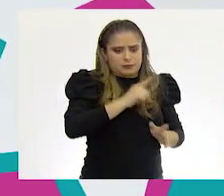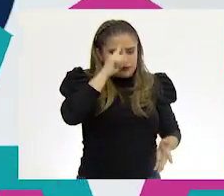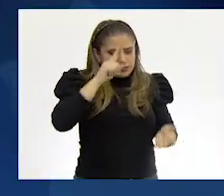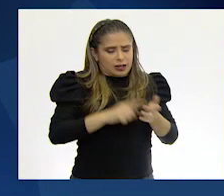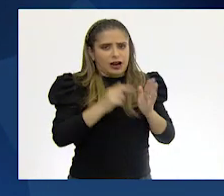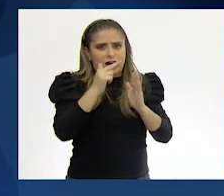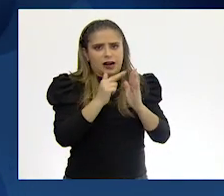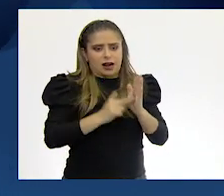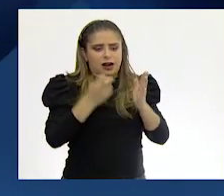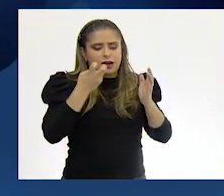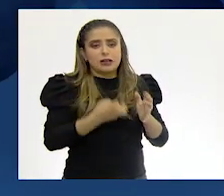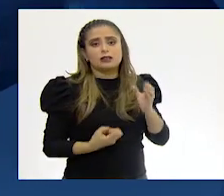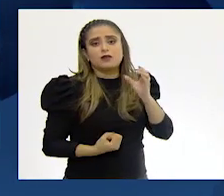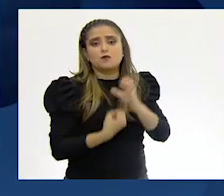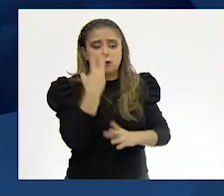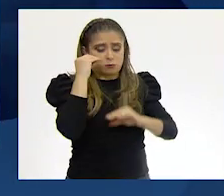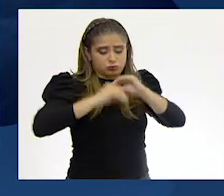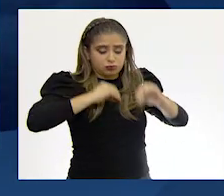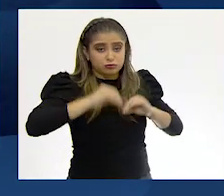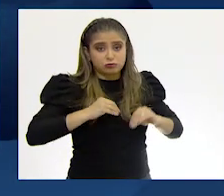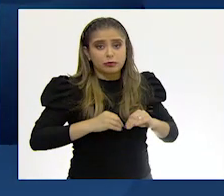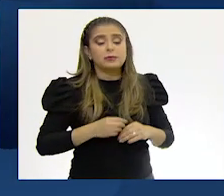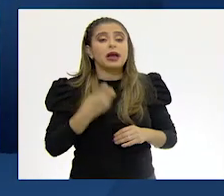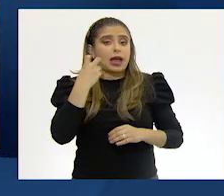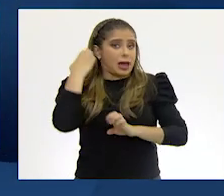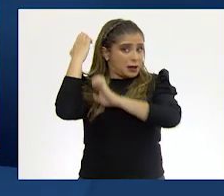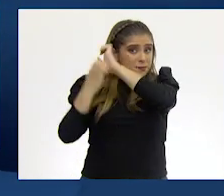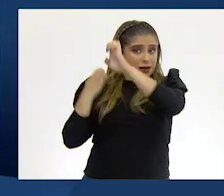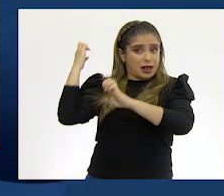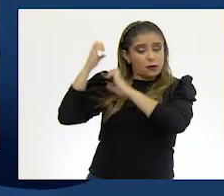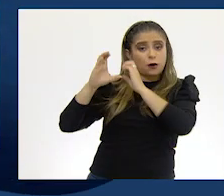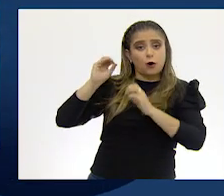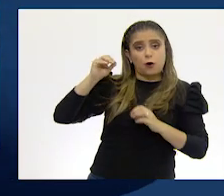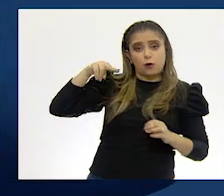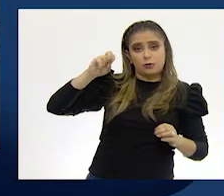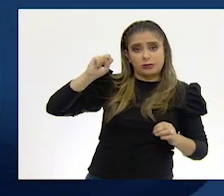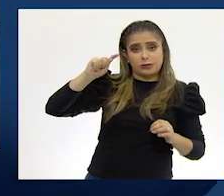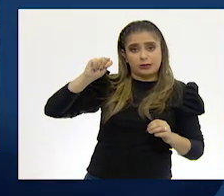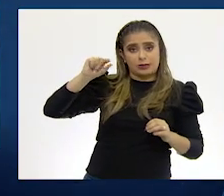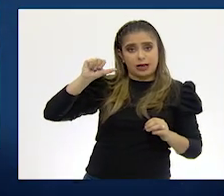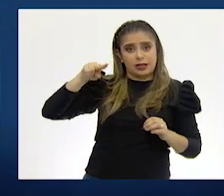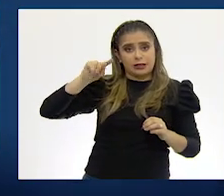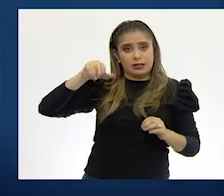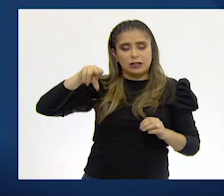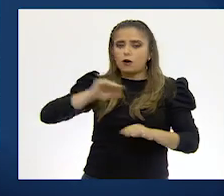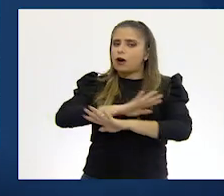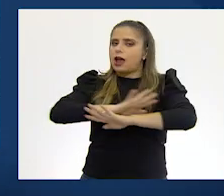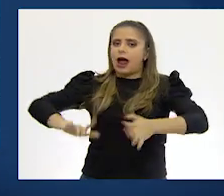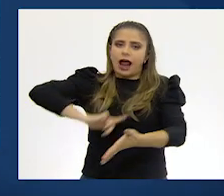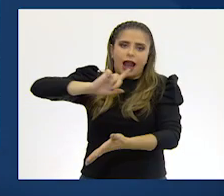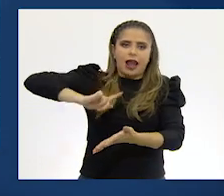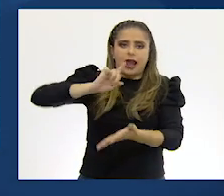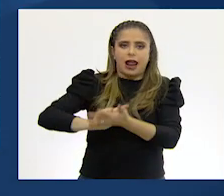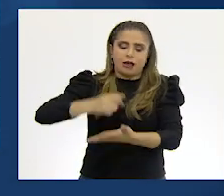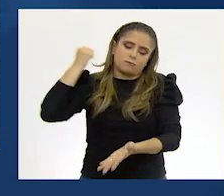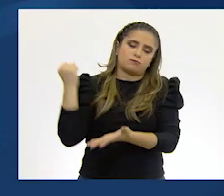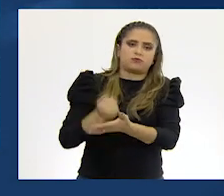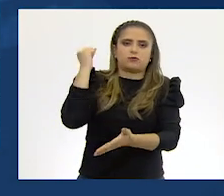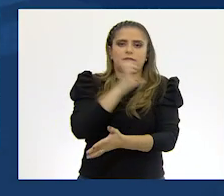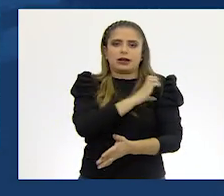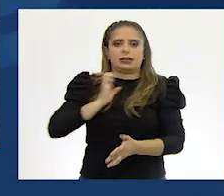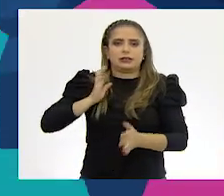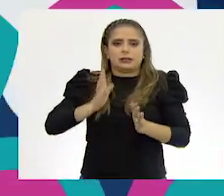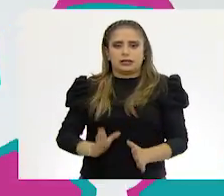ello, posteriormente, el emperador Constantino por fin legalizó el cristianismo y